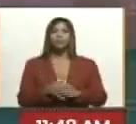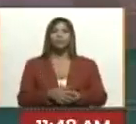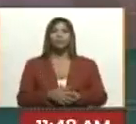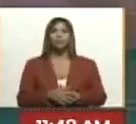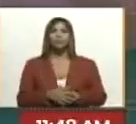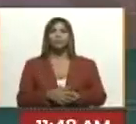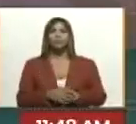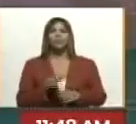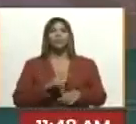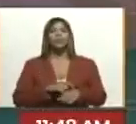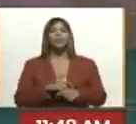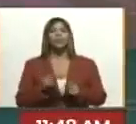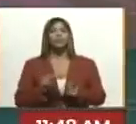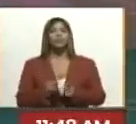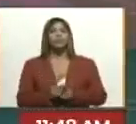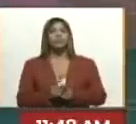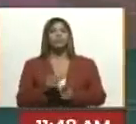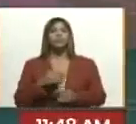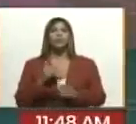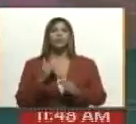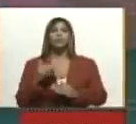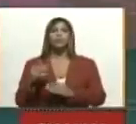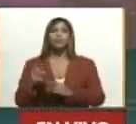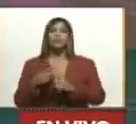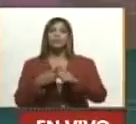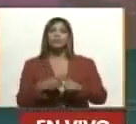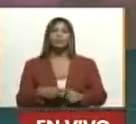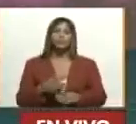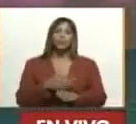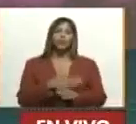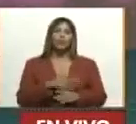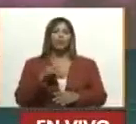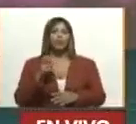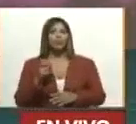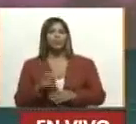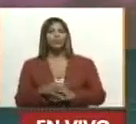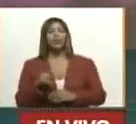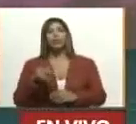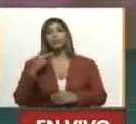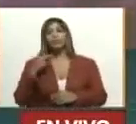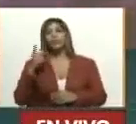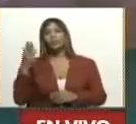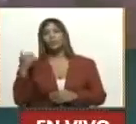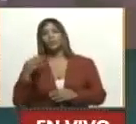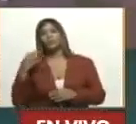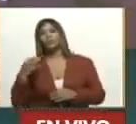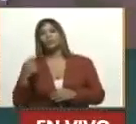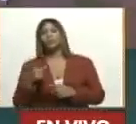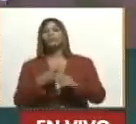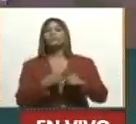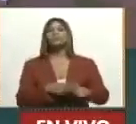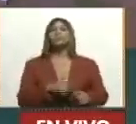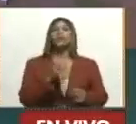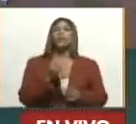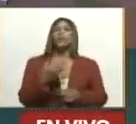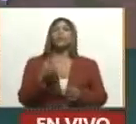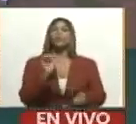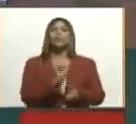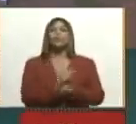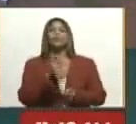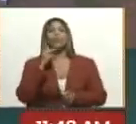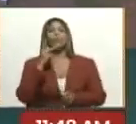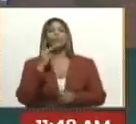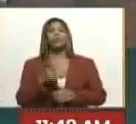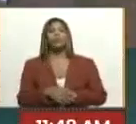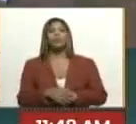lamentablemente se nos agota el tiempo, quisiéramos precisar esa cifra que usted nos daba antes de escuchar al diplomático, la cifra de los presos